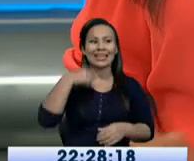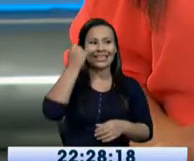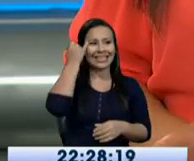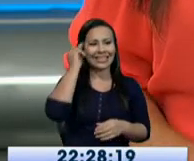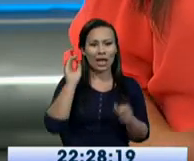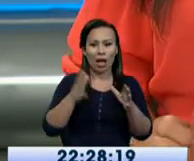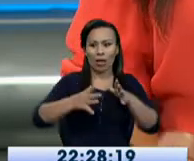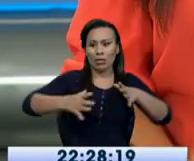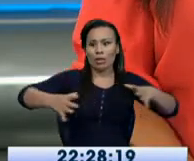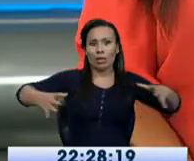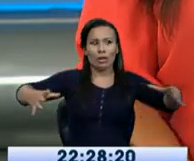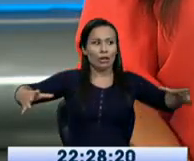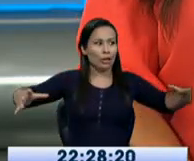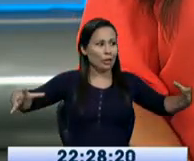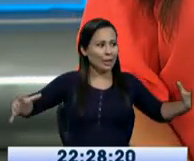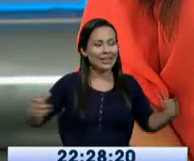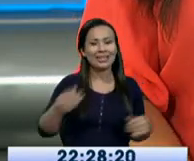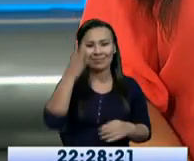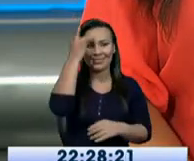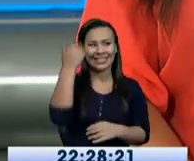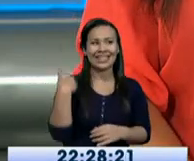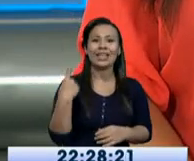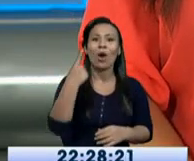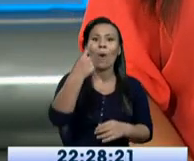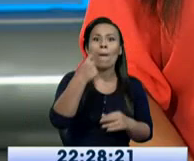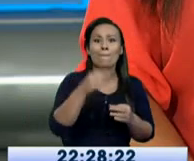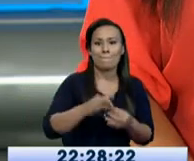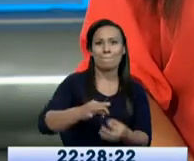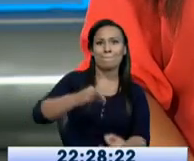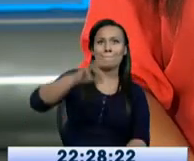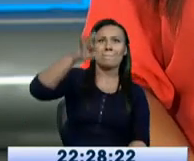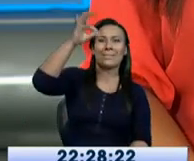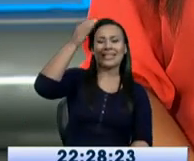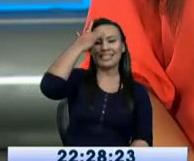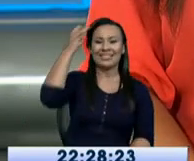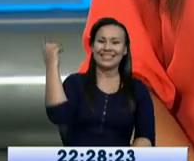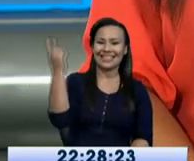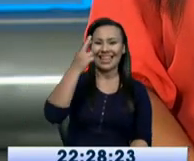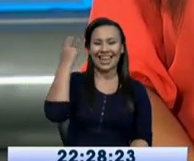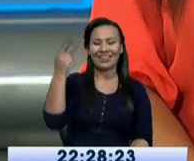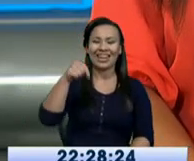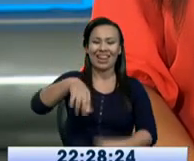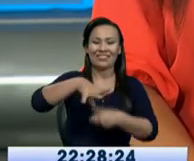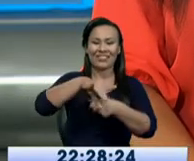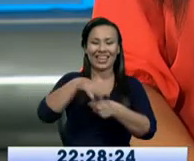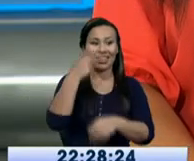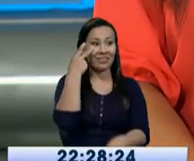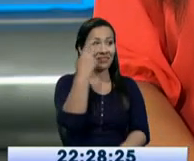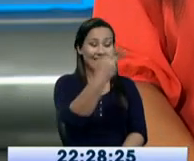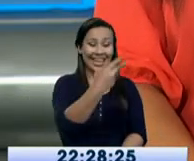tamaño gigante, ya que tenían más de 1 metro de alto y así festejaron el inicio del feriado.